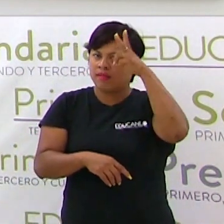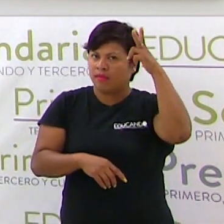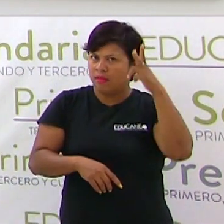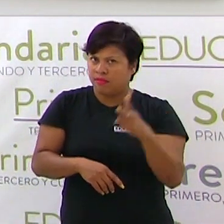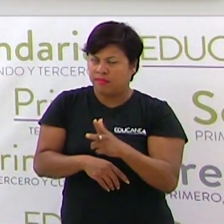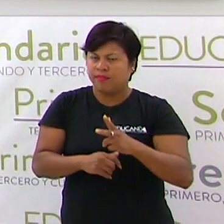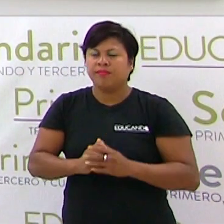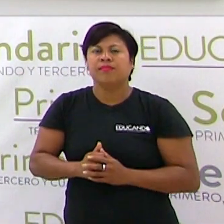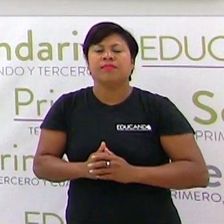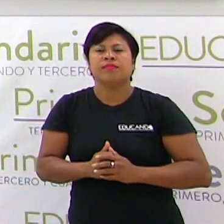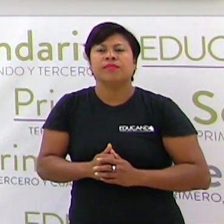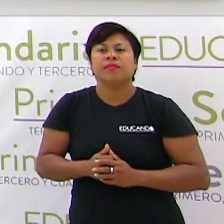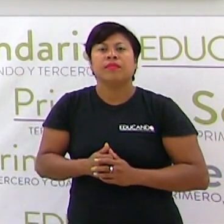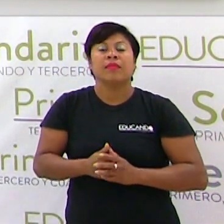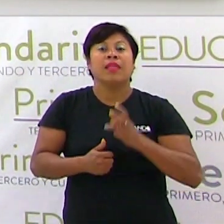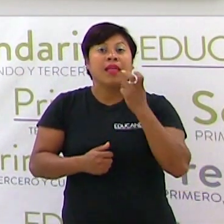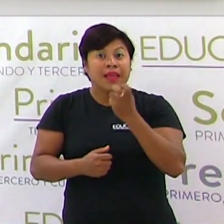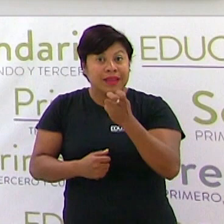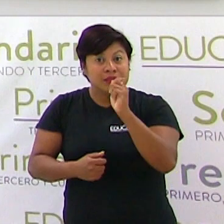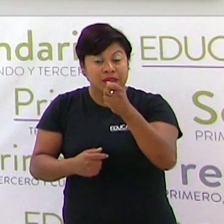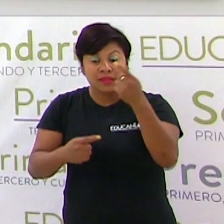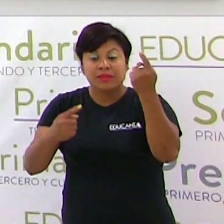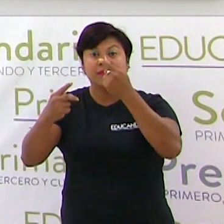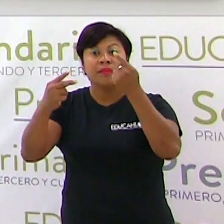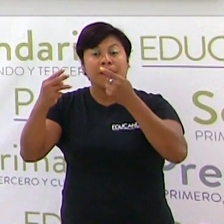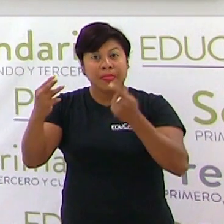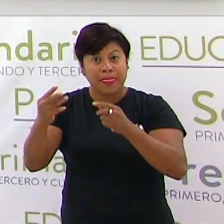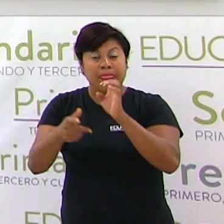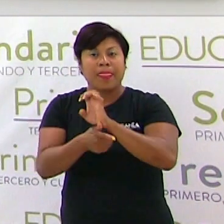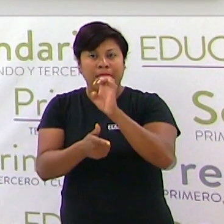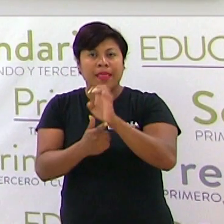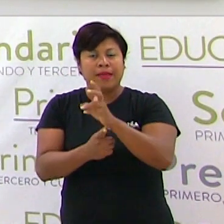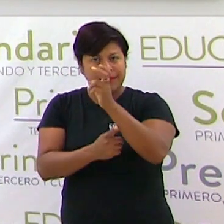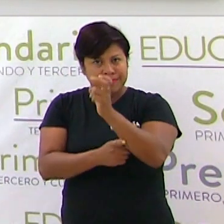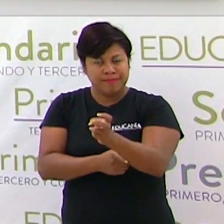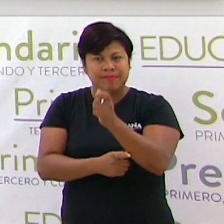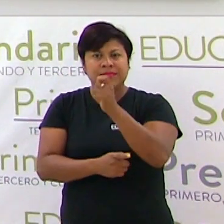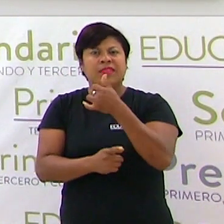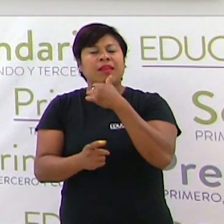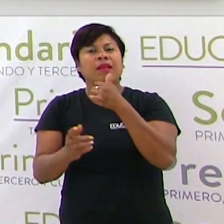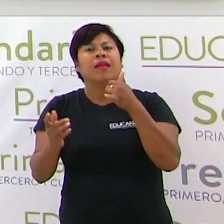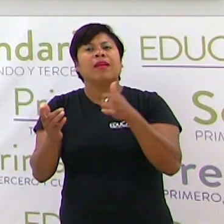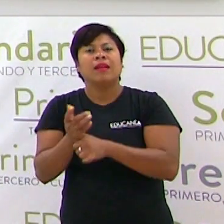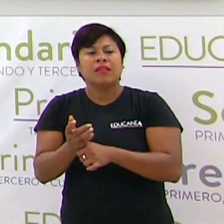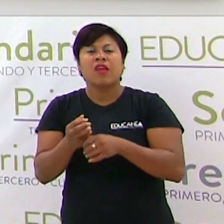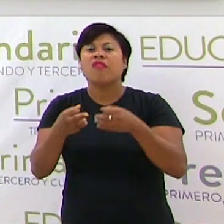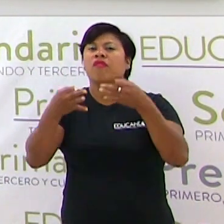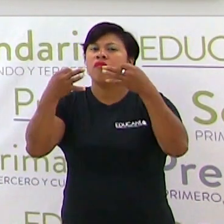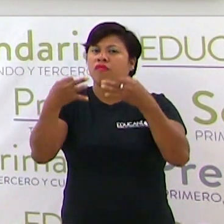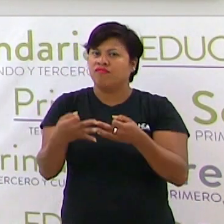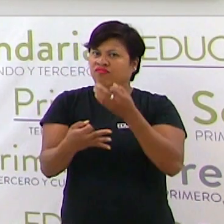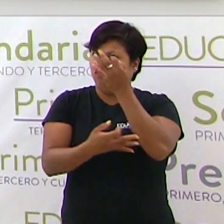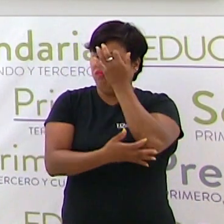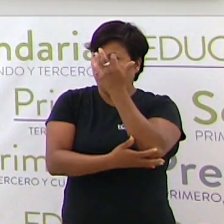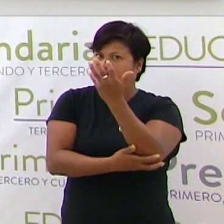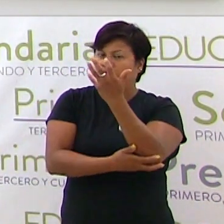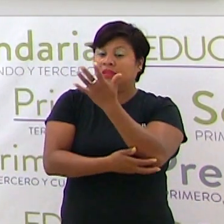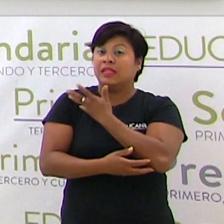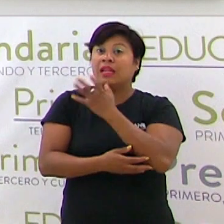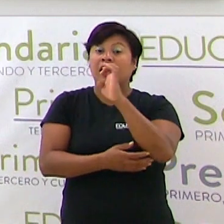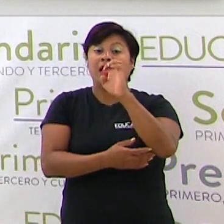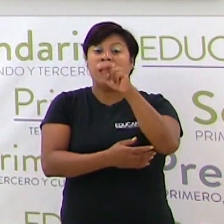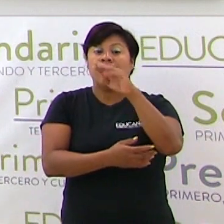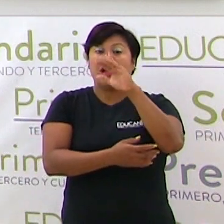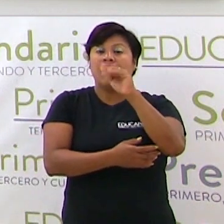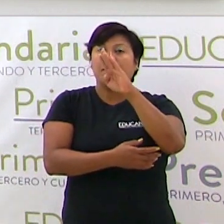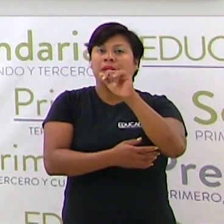Bueno, estos son los elementos entonces que tiene una carta formal. Tiene un encabezado